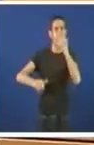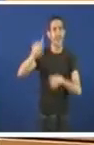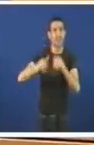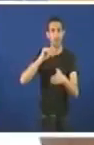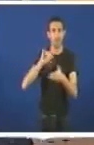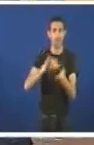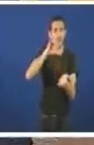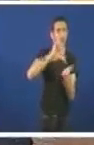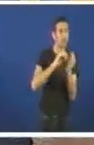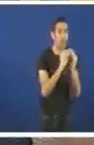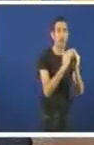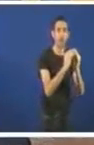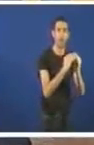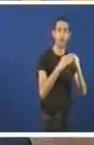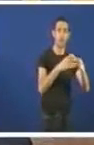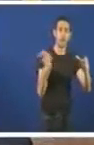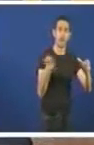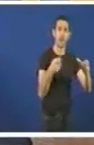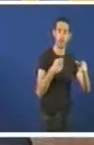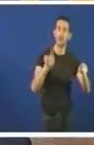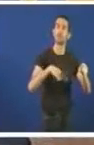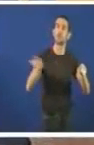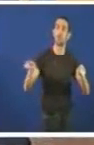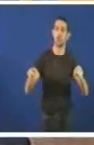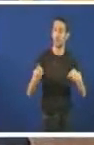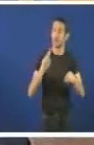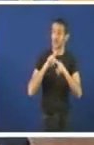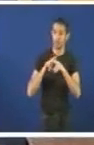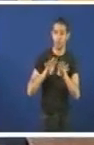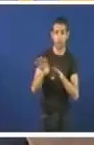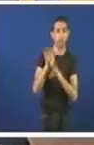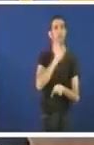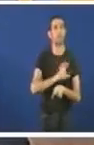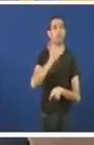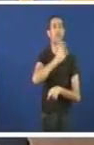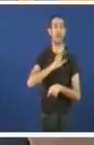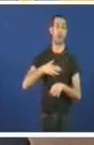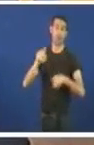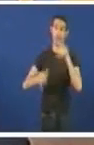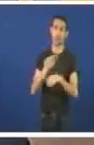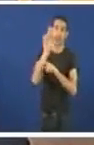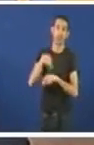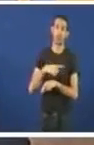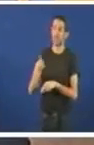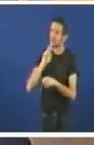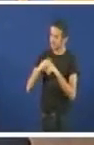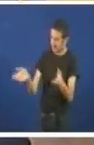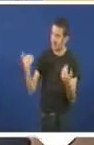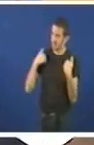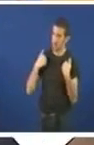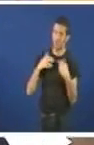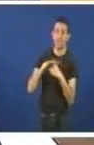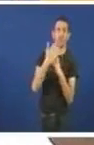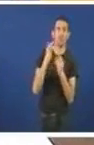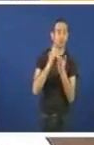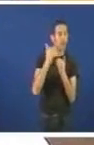non? Era simplemente demagoxia electoral. É así como asume vostede con responsabilidade a situación dun